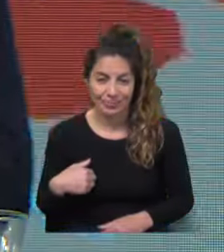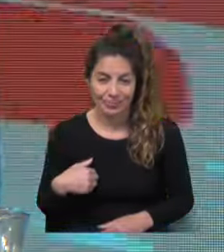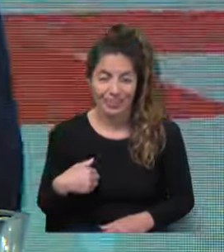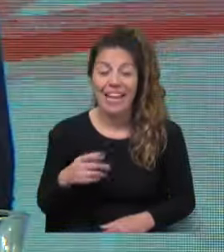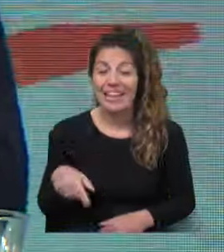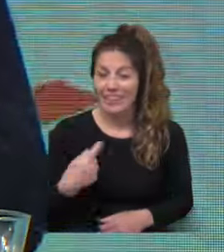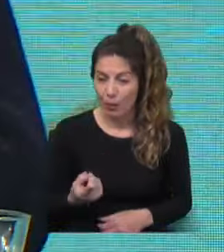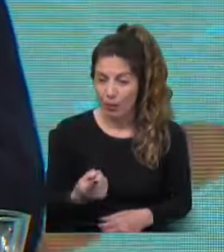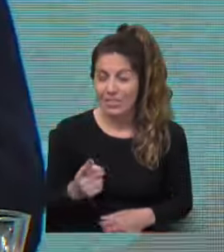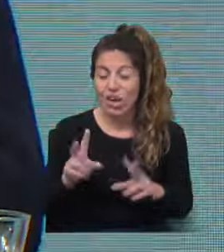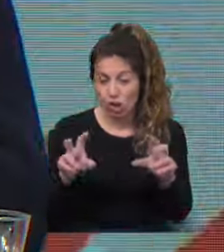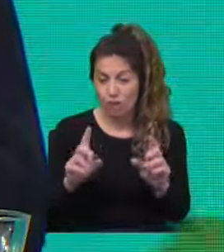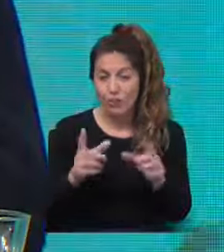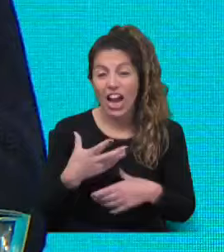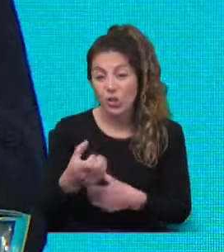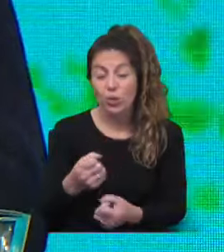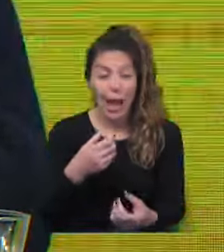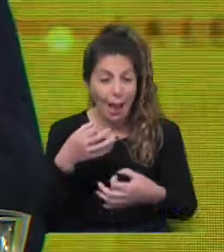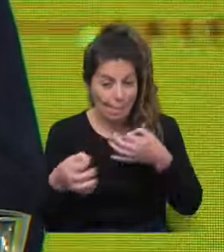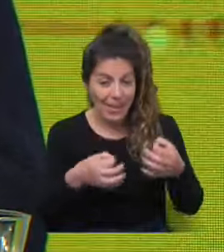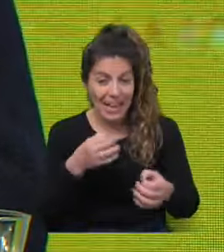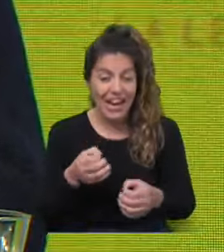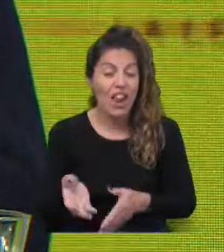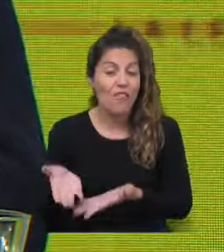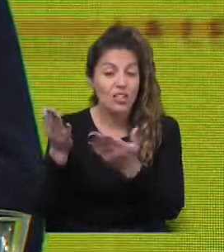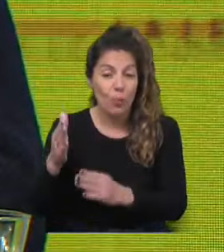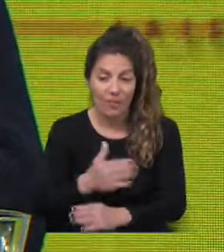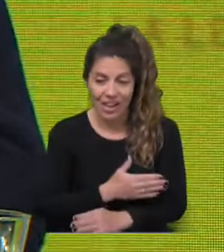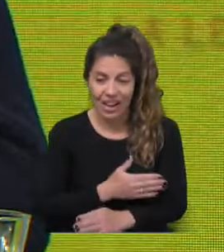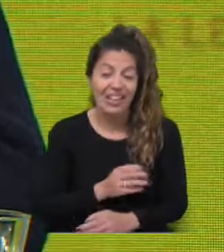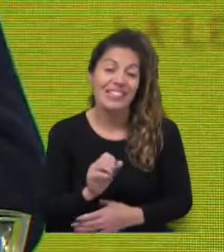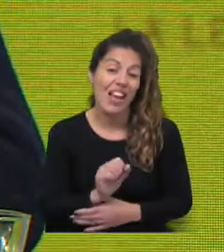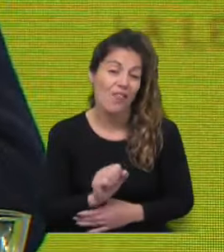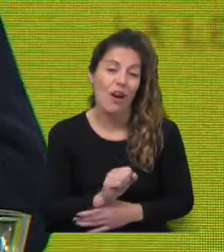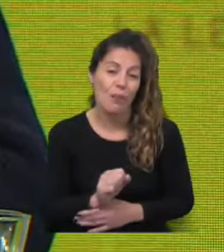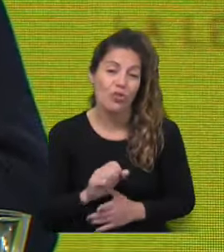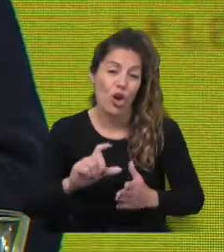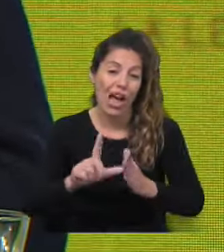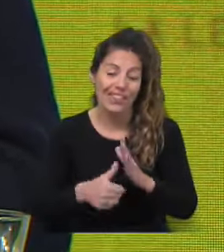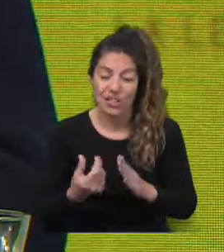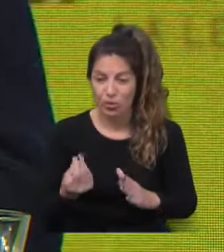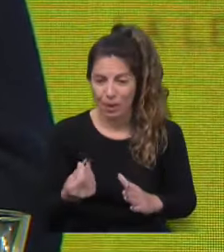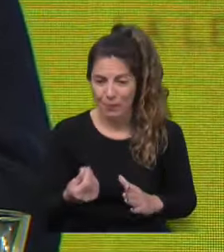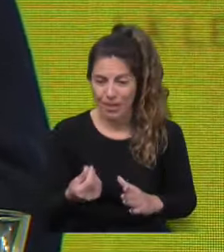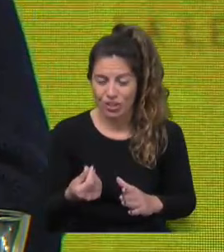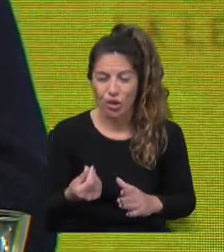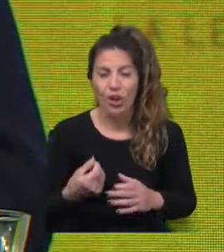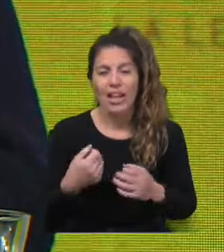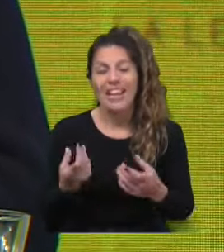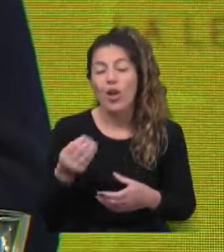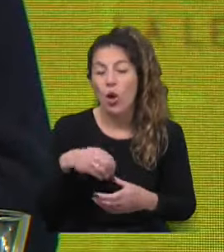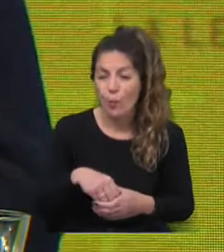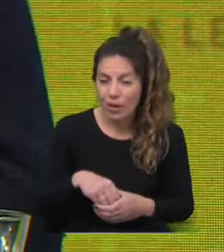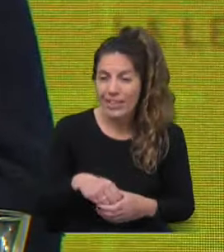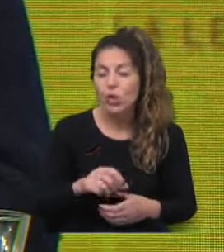Y después el otro factor que ayuda a explicar la inflación más baja, que es el famoso atraso cambiario, ¿verdad? Que le da un componente